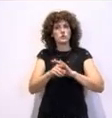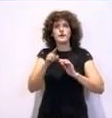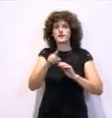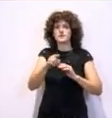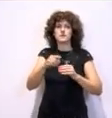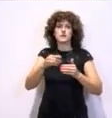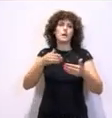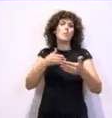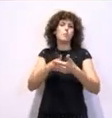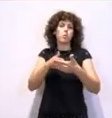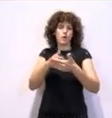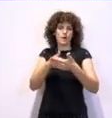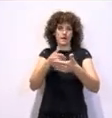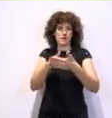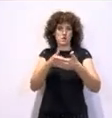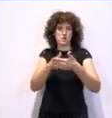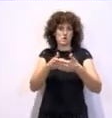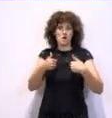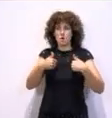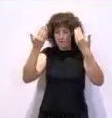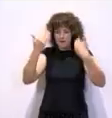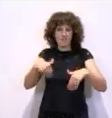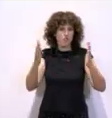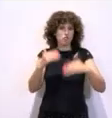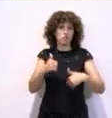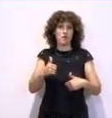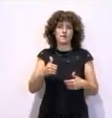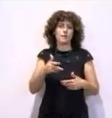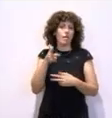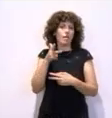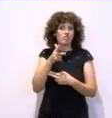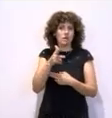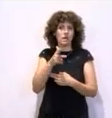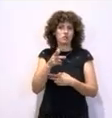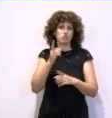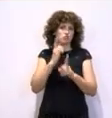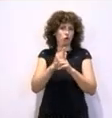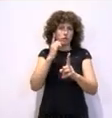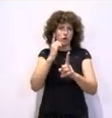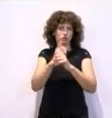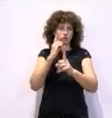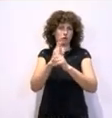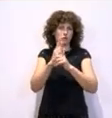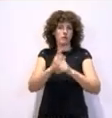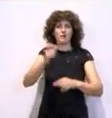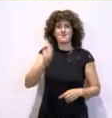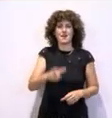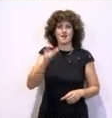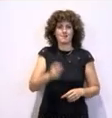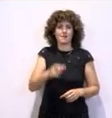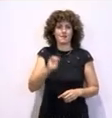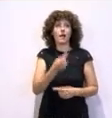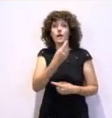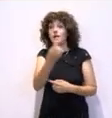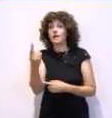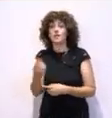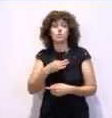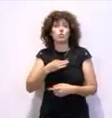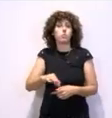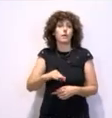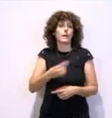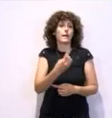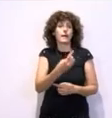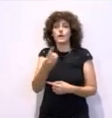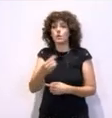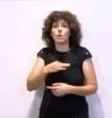bloqueo inhumano, con esta vulneración sistemática de los derechos humanos. Y cada uno contribuye en la medida que puede. Y